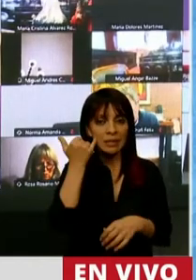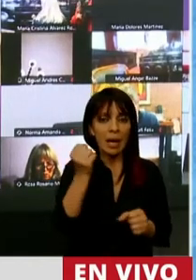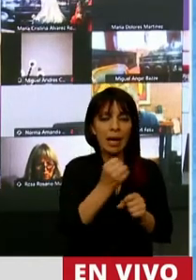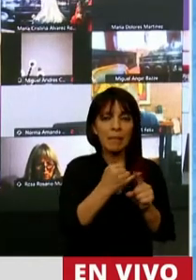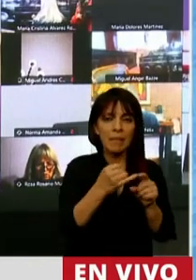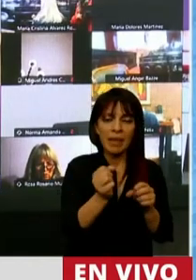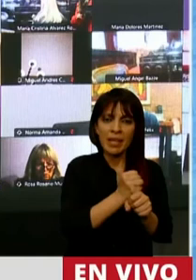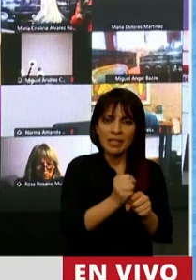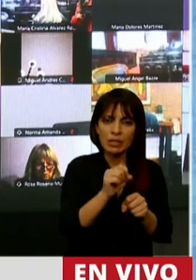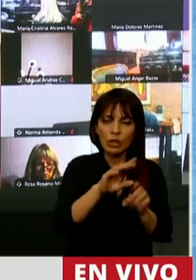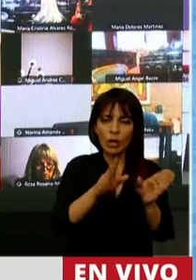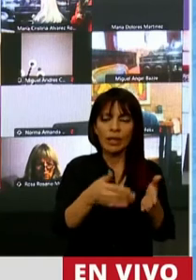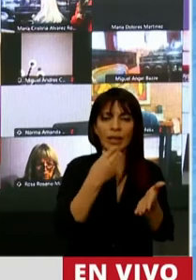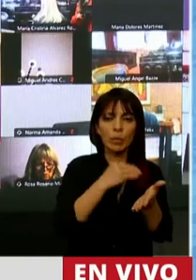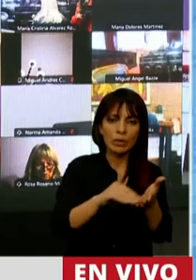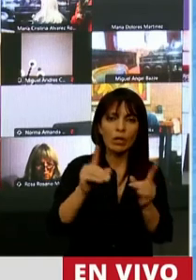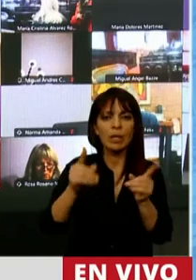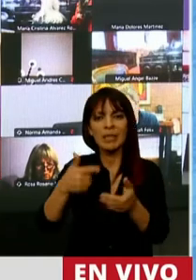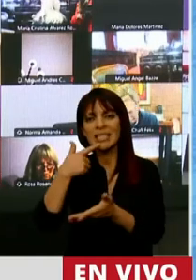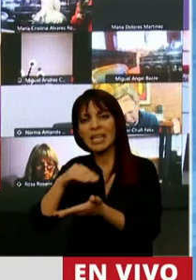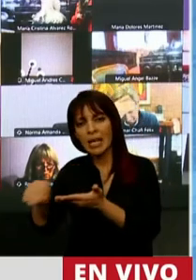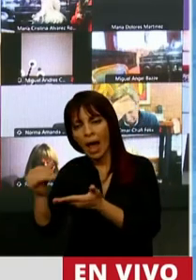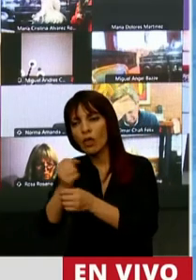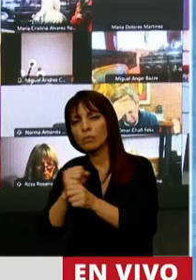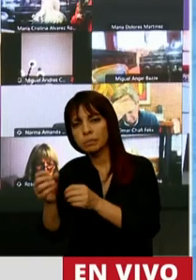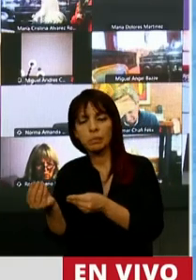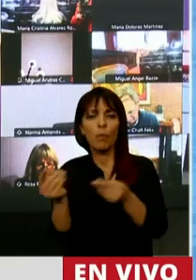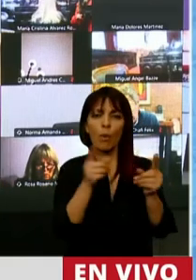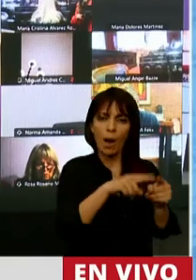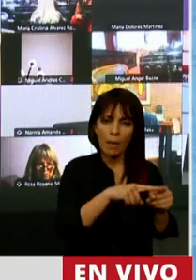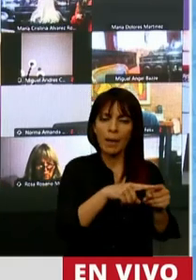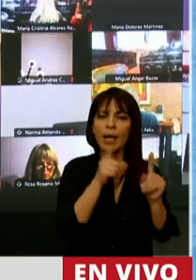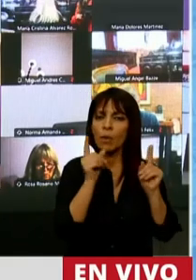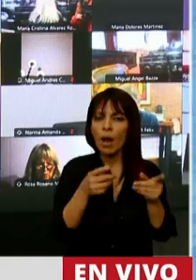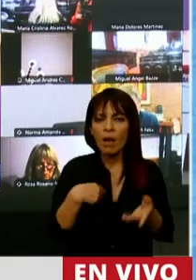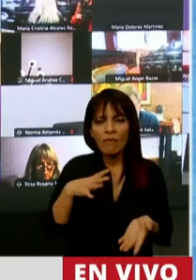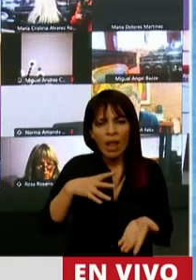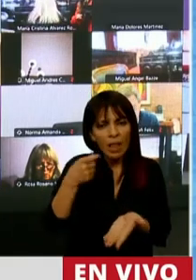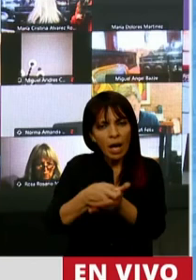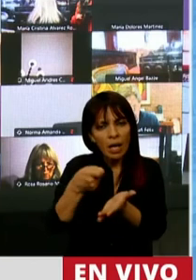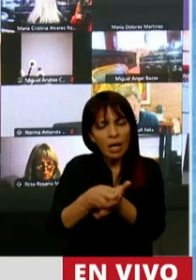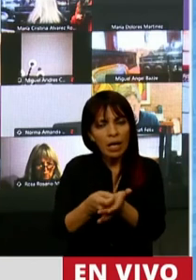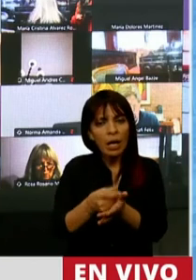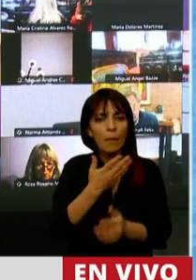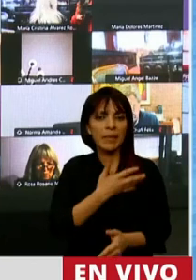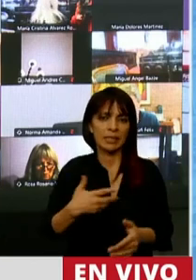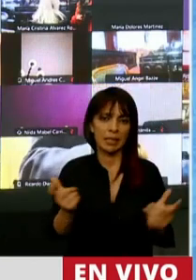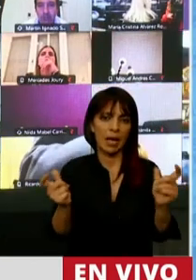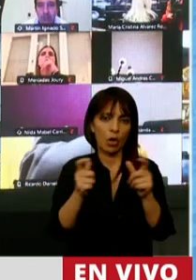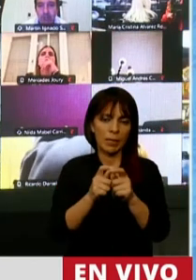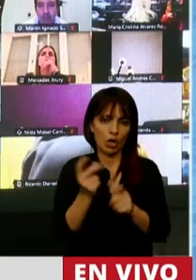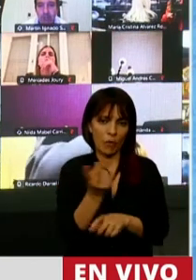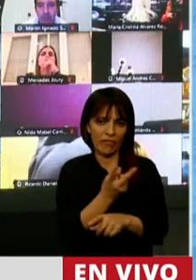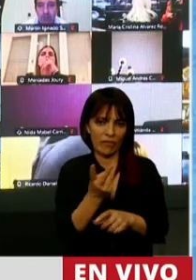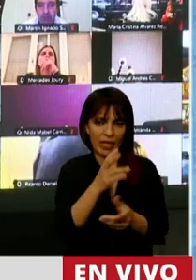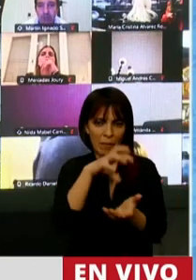tuvo sanción en el Senado y volvió a diputados. Y nunca se le pagó. Si me permite, el presidente de la Comisión Bicameral de Trámite